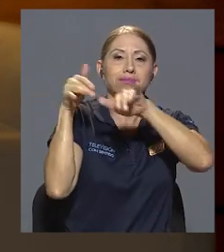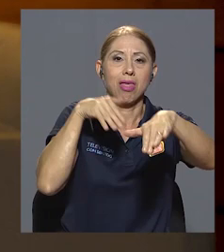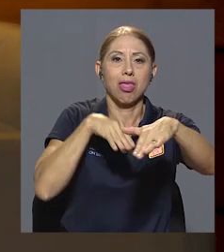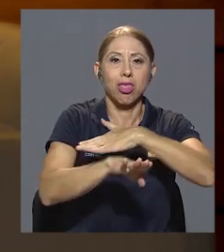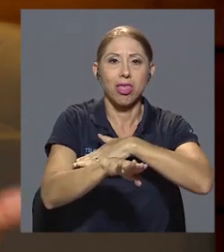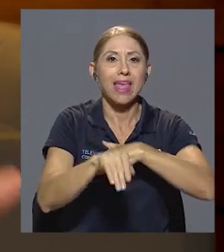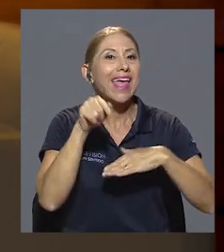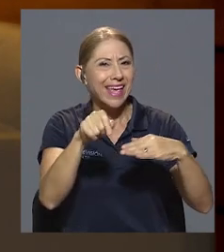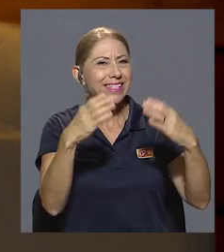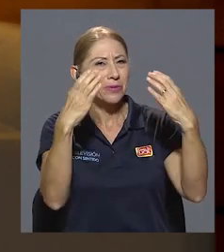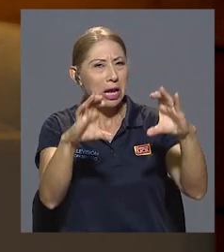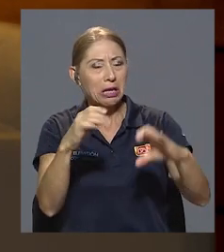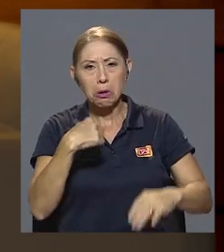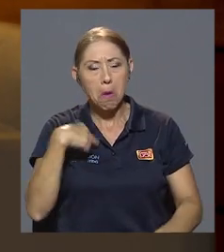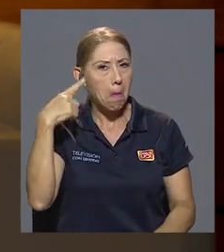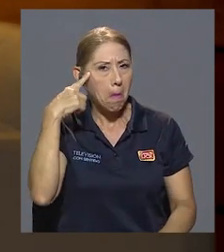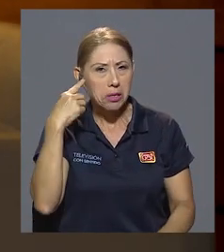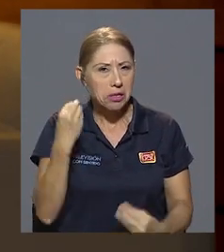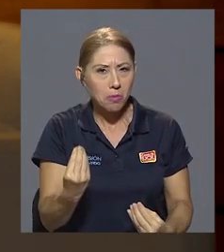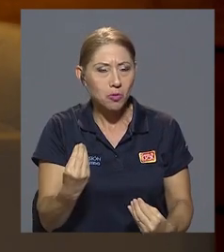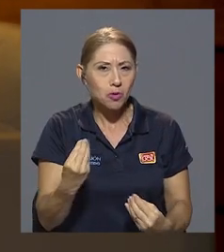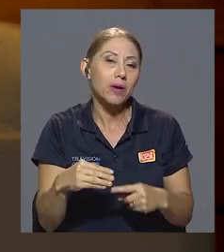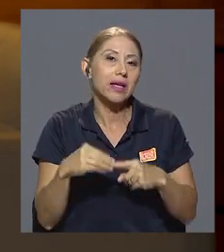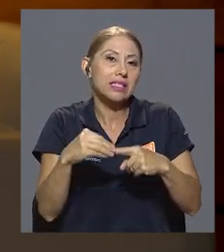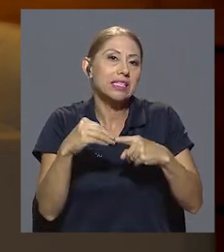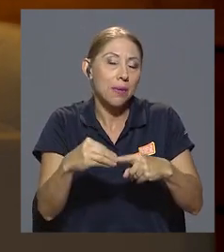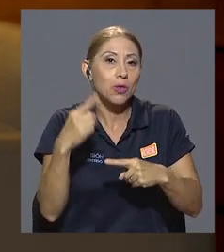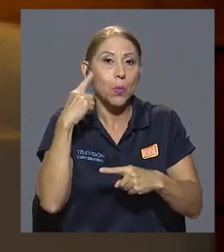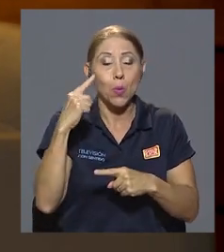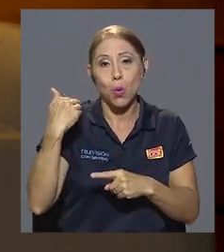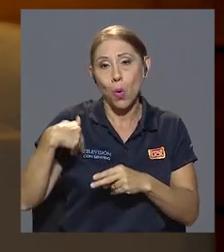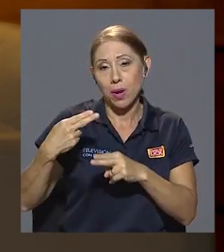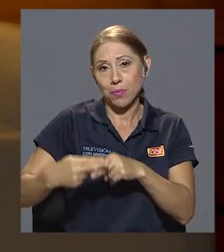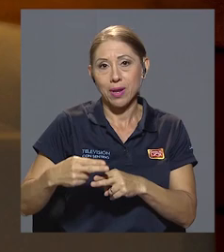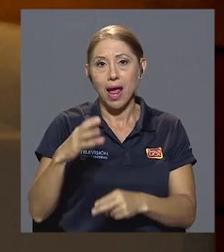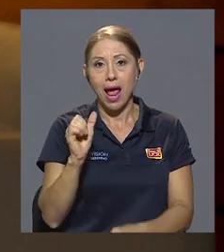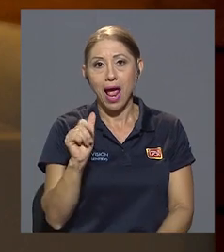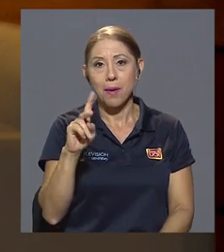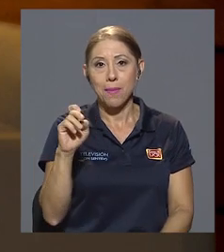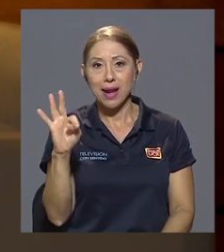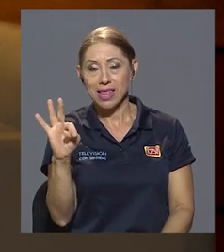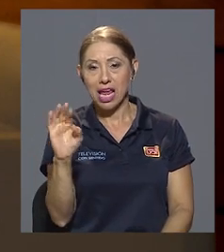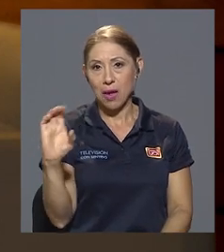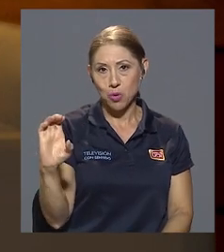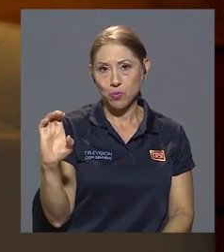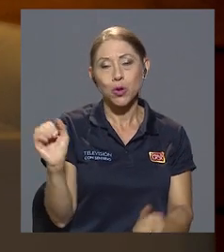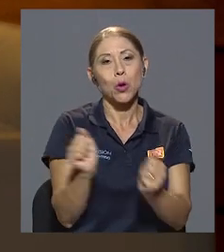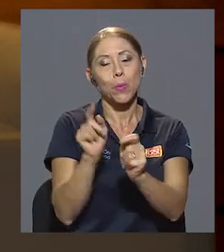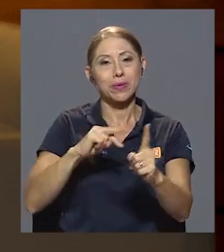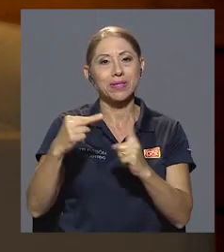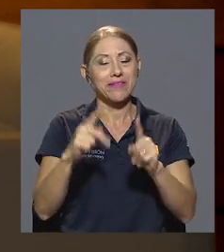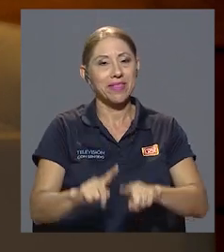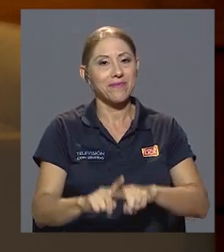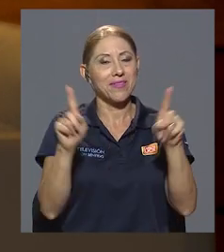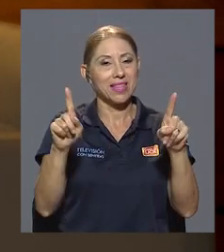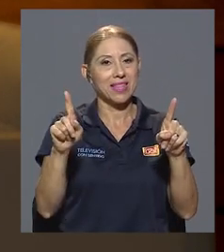sobre tengo que confesarlo no he pensado mucho excepto por lo que al ver camino desde otra perspectiva